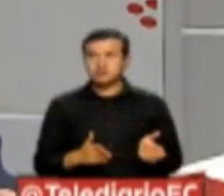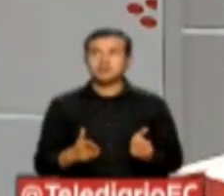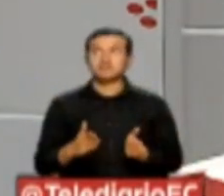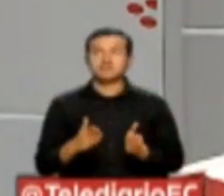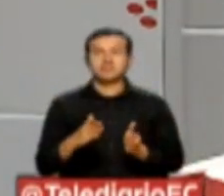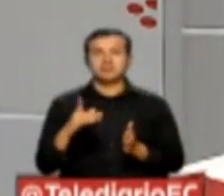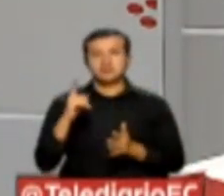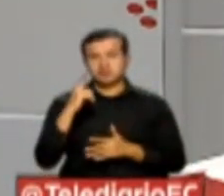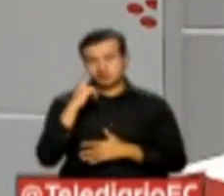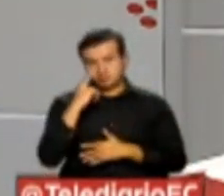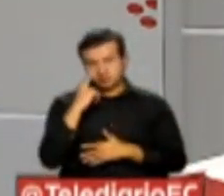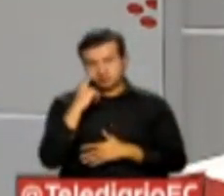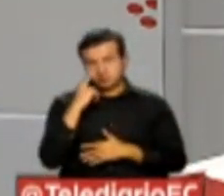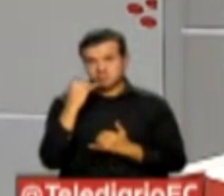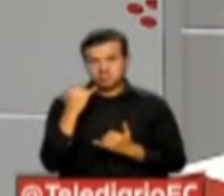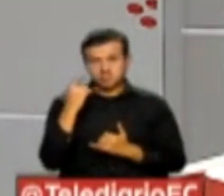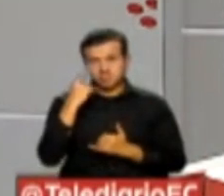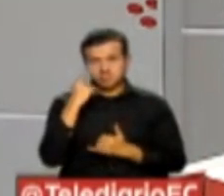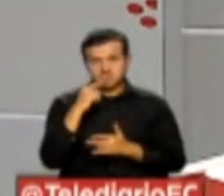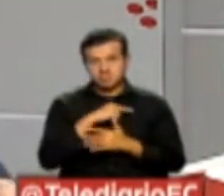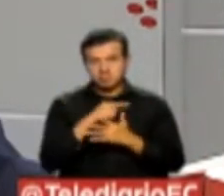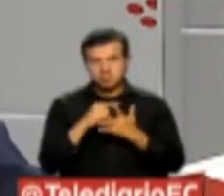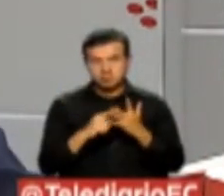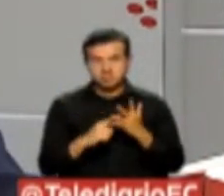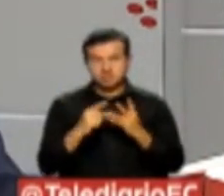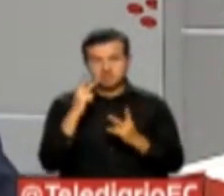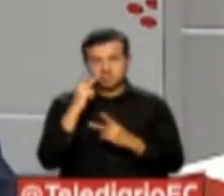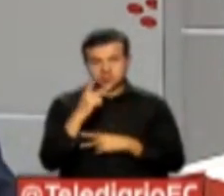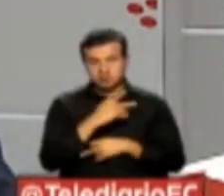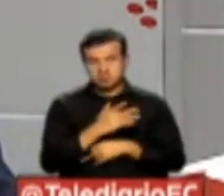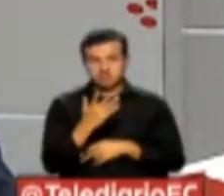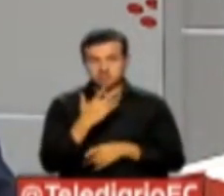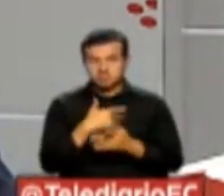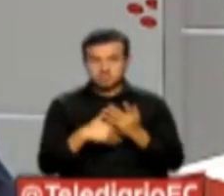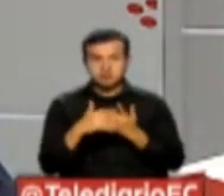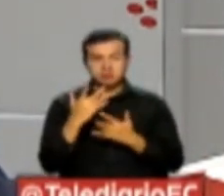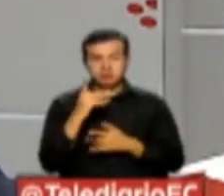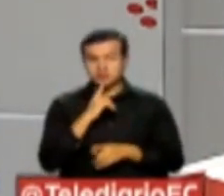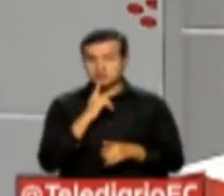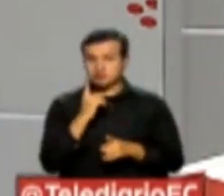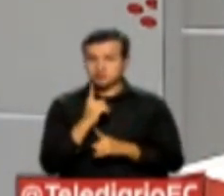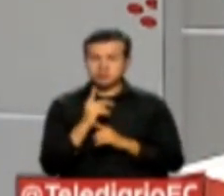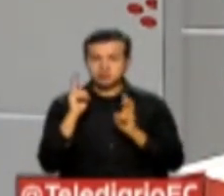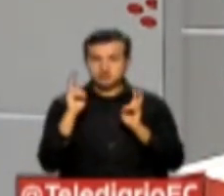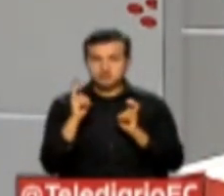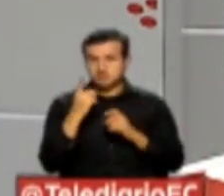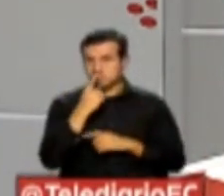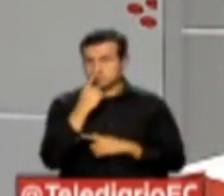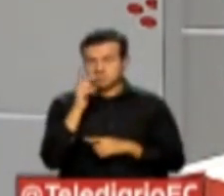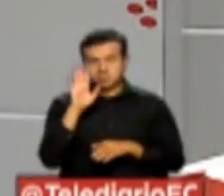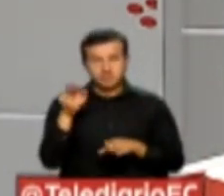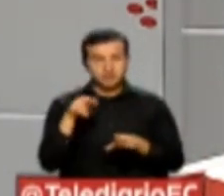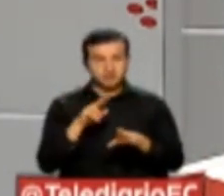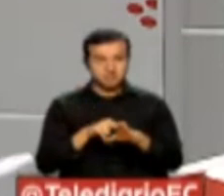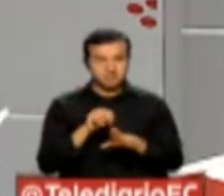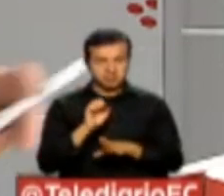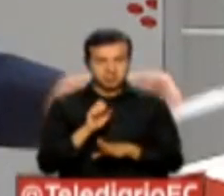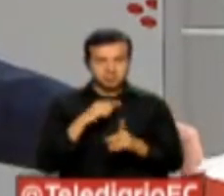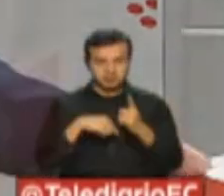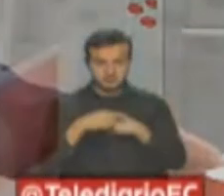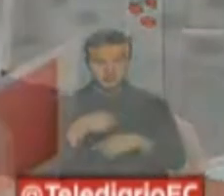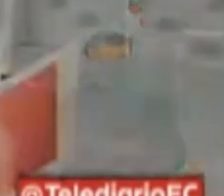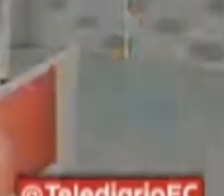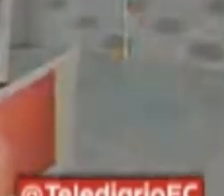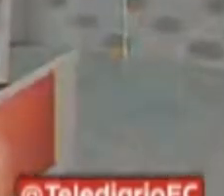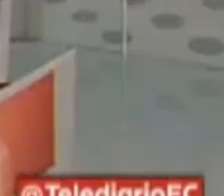va a registrar algunos eventos expectantes y que es, por supuesto, materia de interés nacional. Ya volvemos.